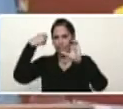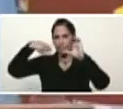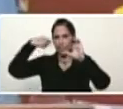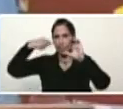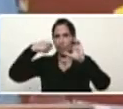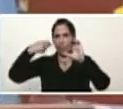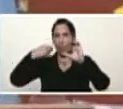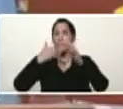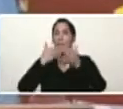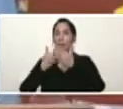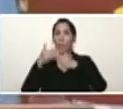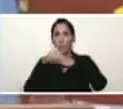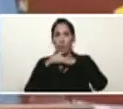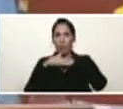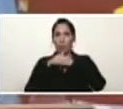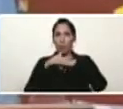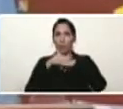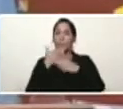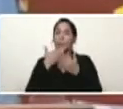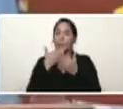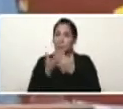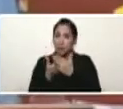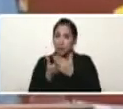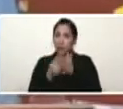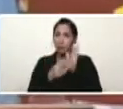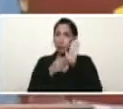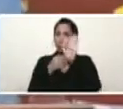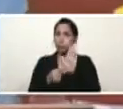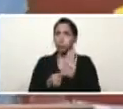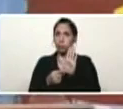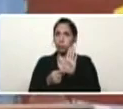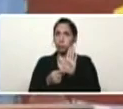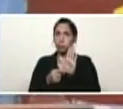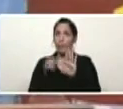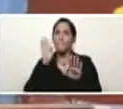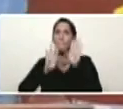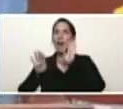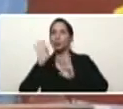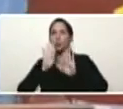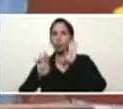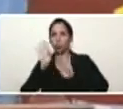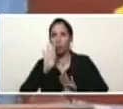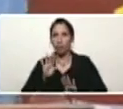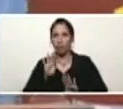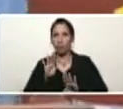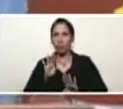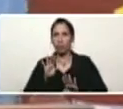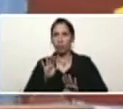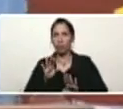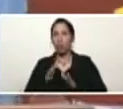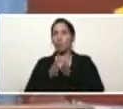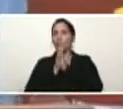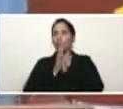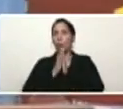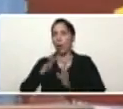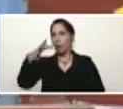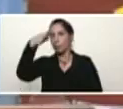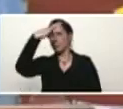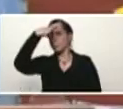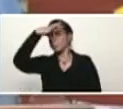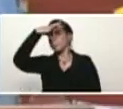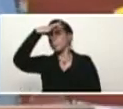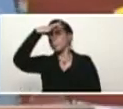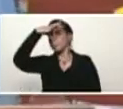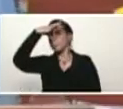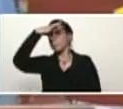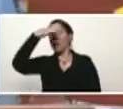perdón y pido permiso para presentar esta basura. Pónganse la mano en la nariz para que aguanten el